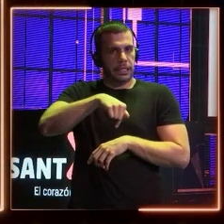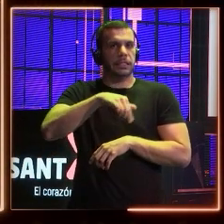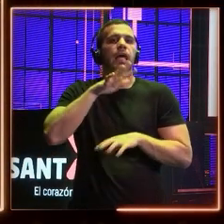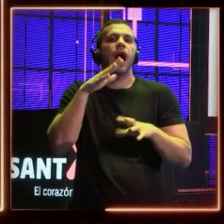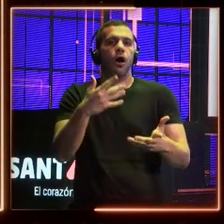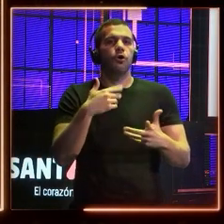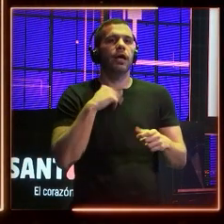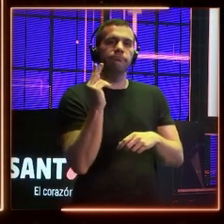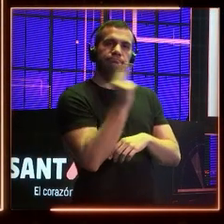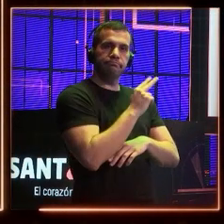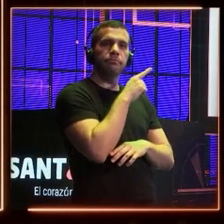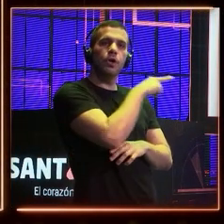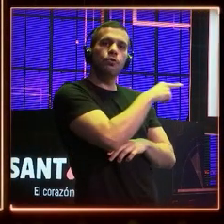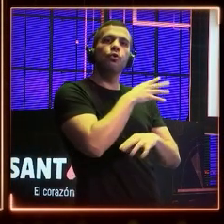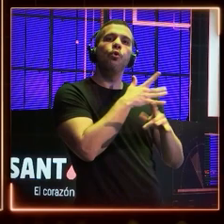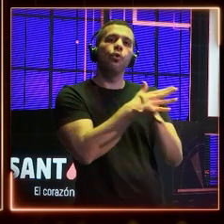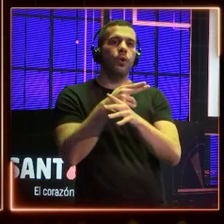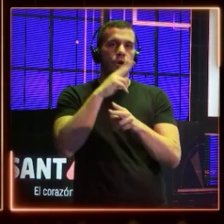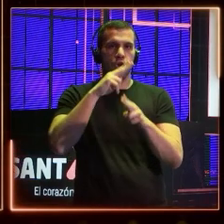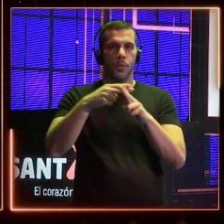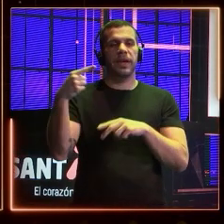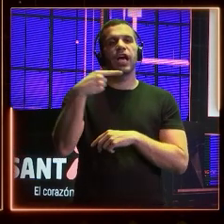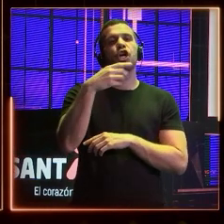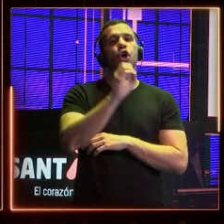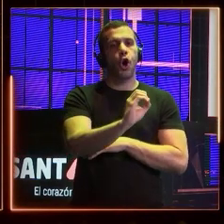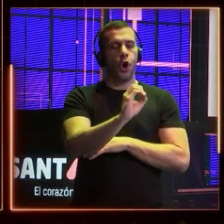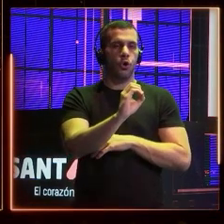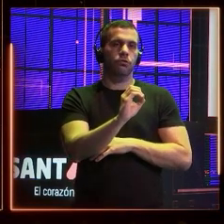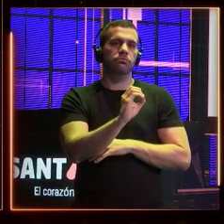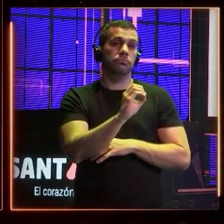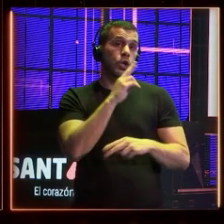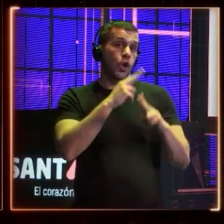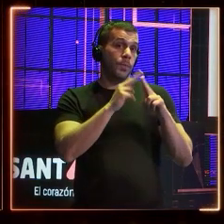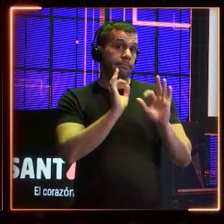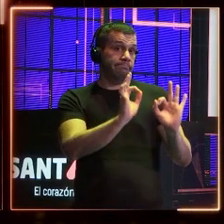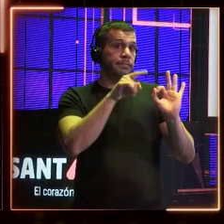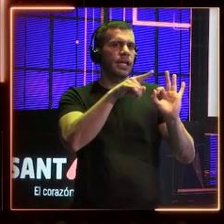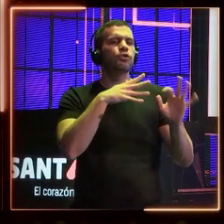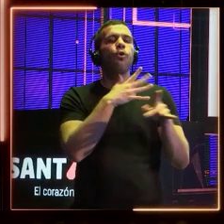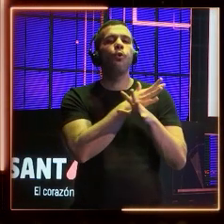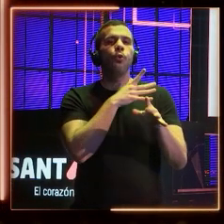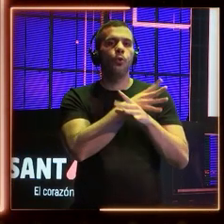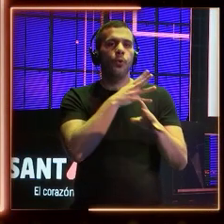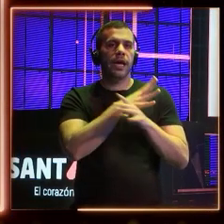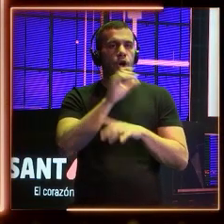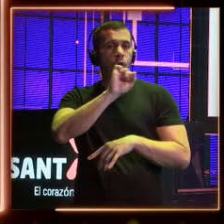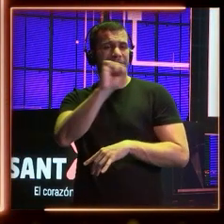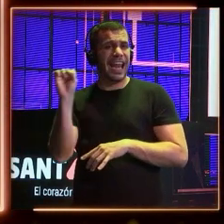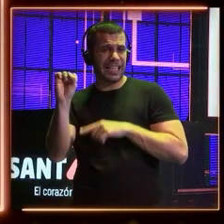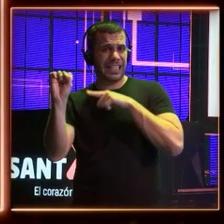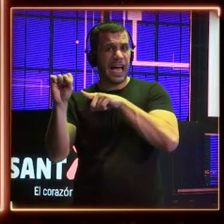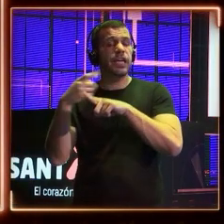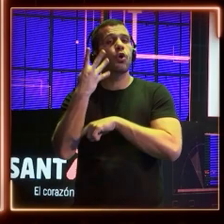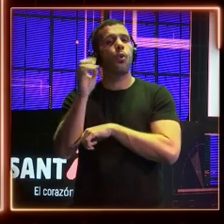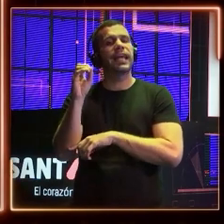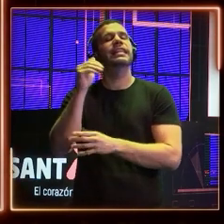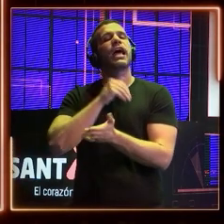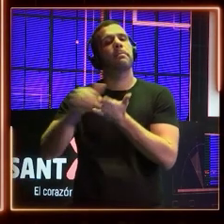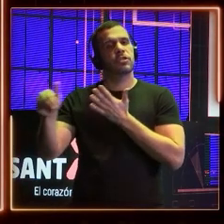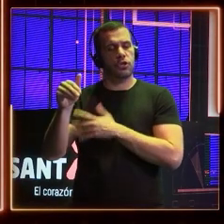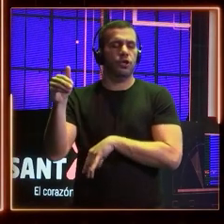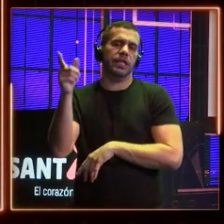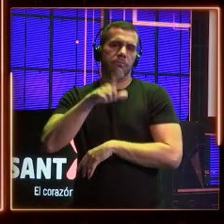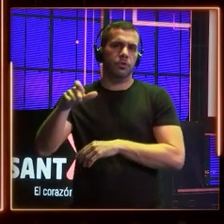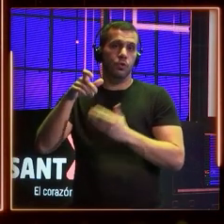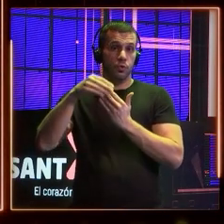que tenéis en pantalla es un juego que se llama Go es un juego que se juega fundamentalmente en Asia 40 millones de usuarios en el mundo juegan a